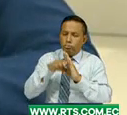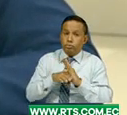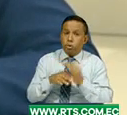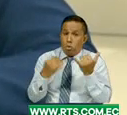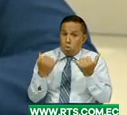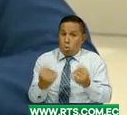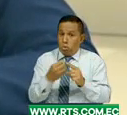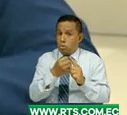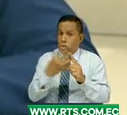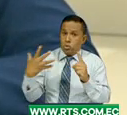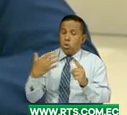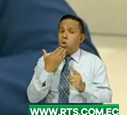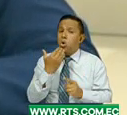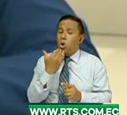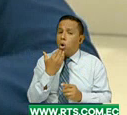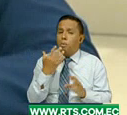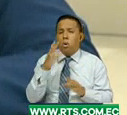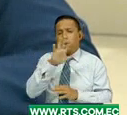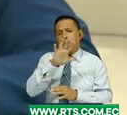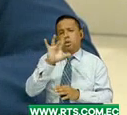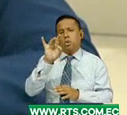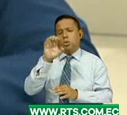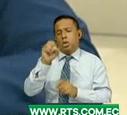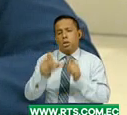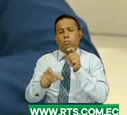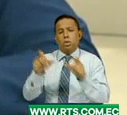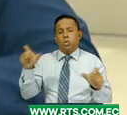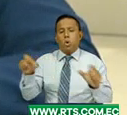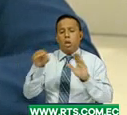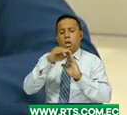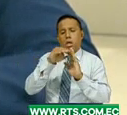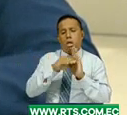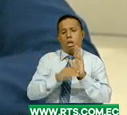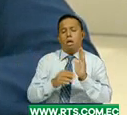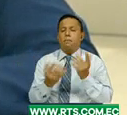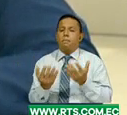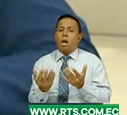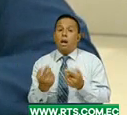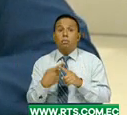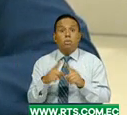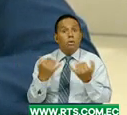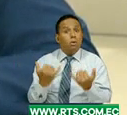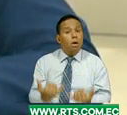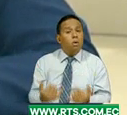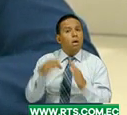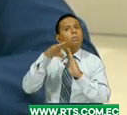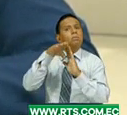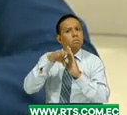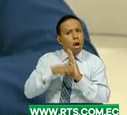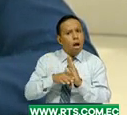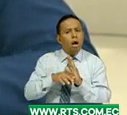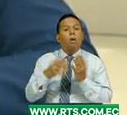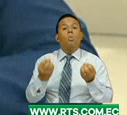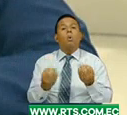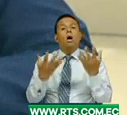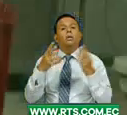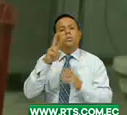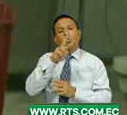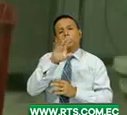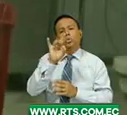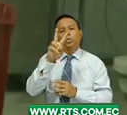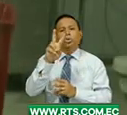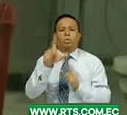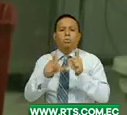580 personas aproximadamente en lista de espera. Sin embargo, actualmente esta lista es de 282 personas. Si bien hay